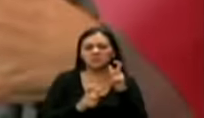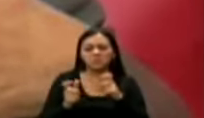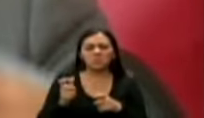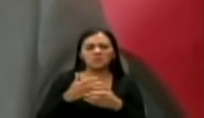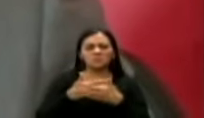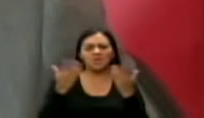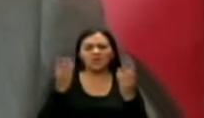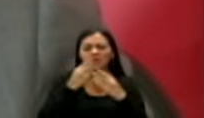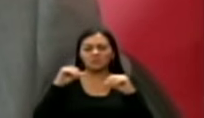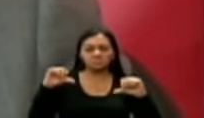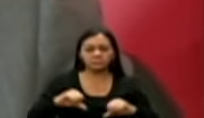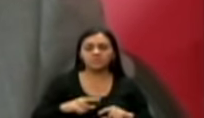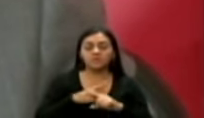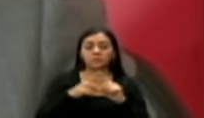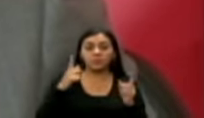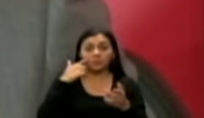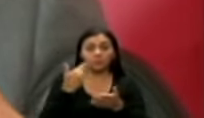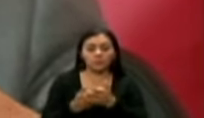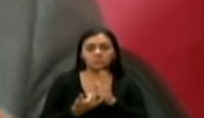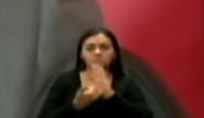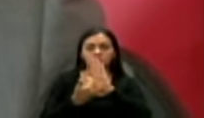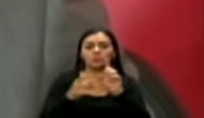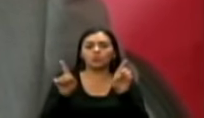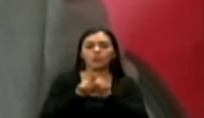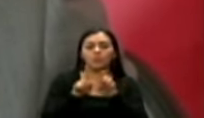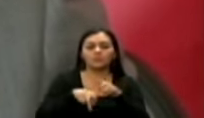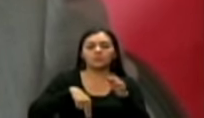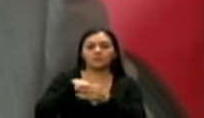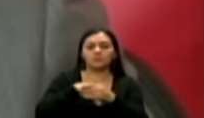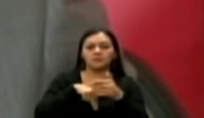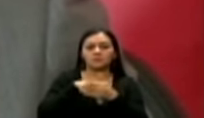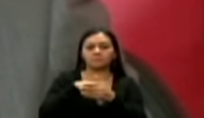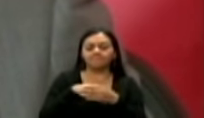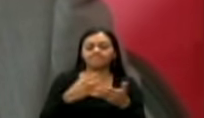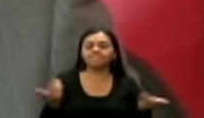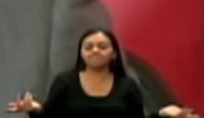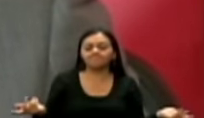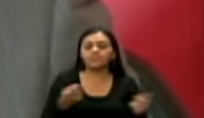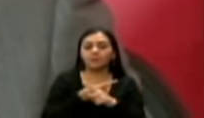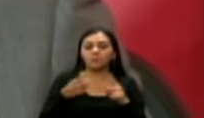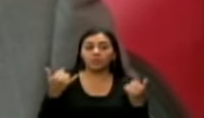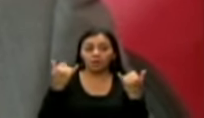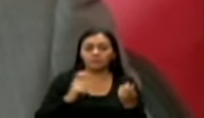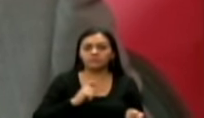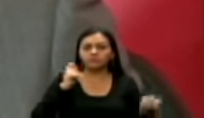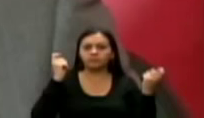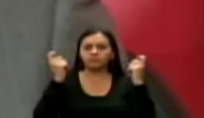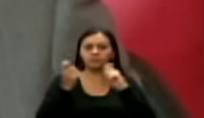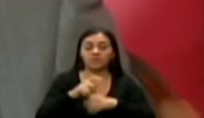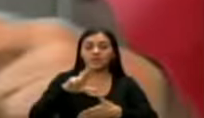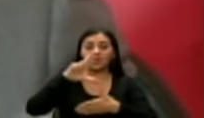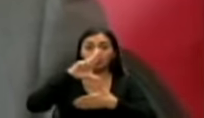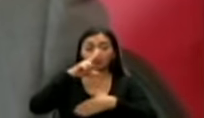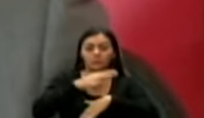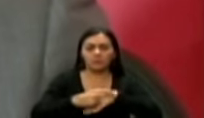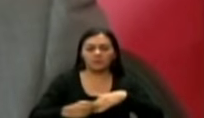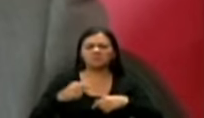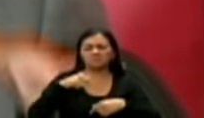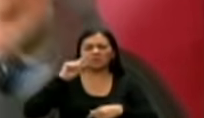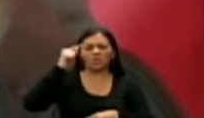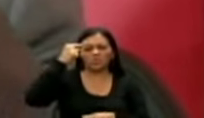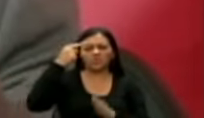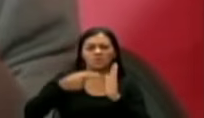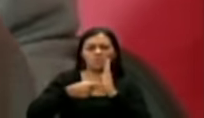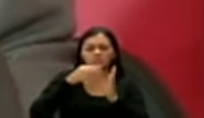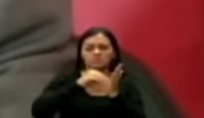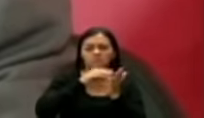ahora de alguna manera intentando demostrar que hay un límite para eso. Pero yo creo que la gran transformación que América Latina y su gobierno han impuesto